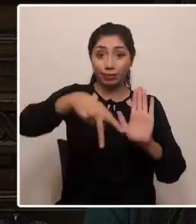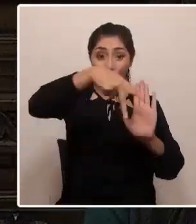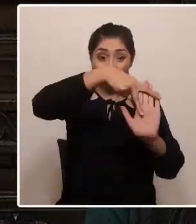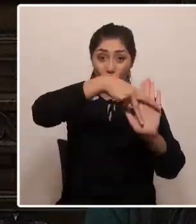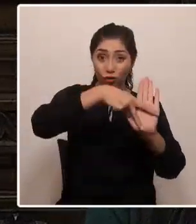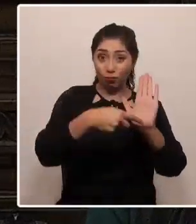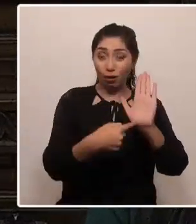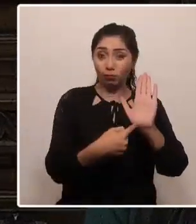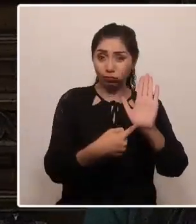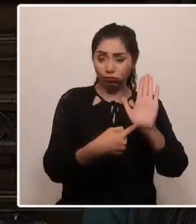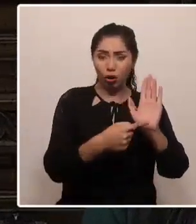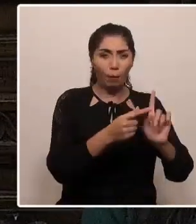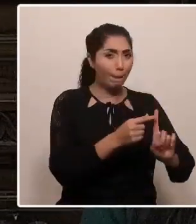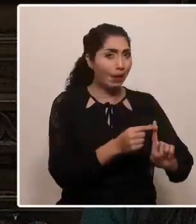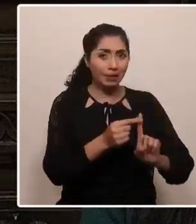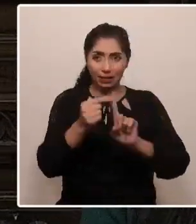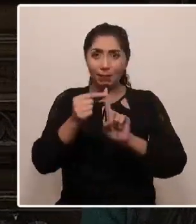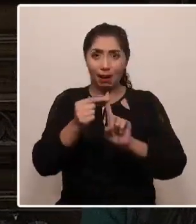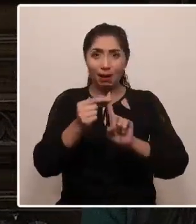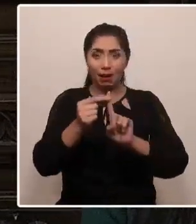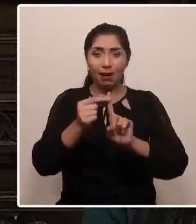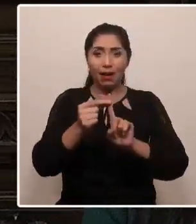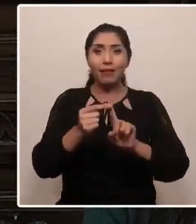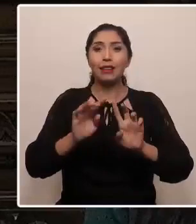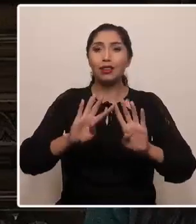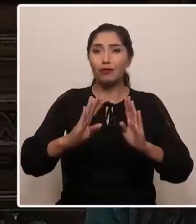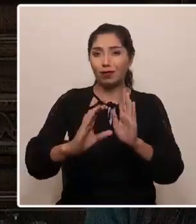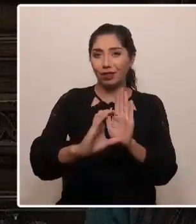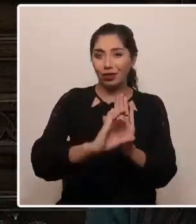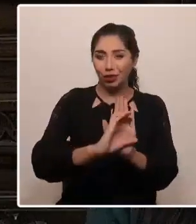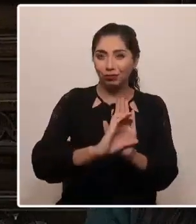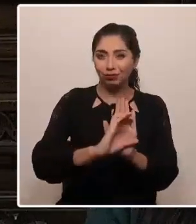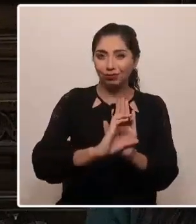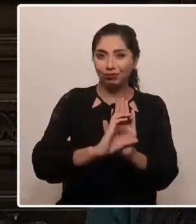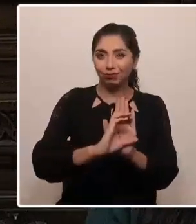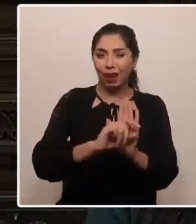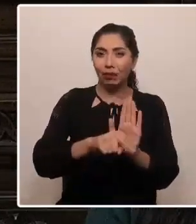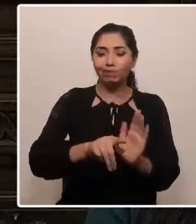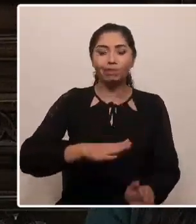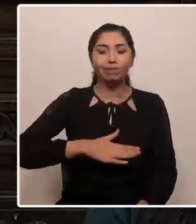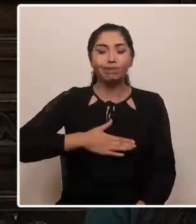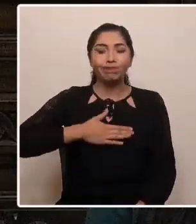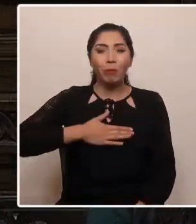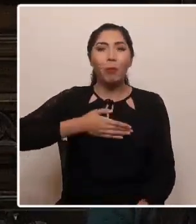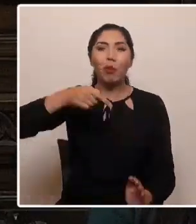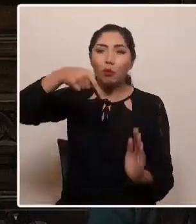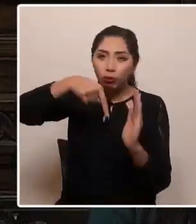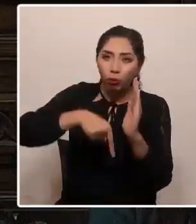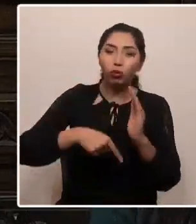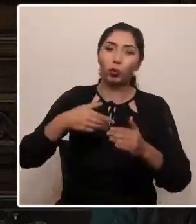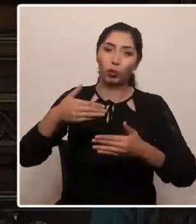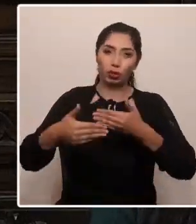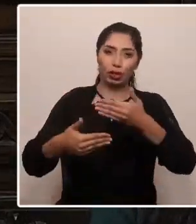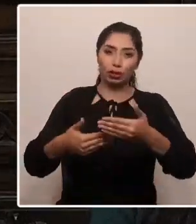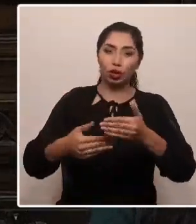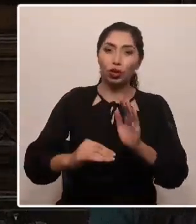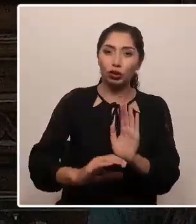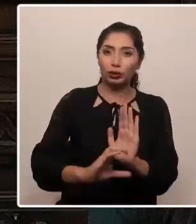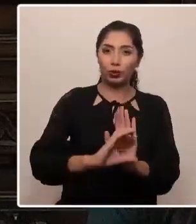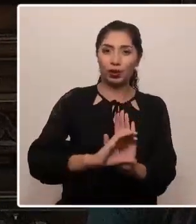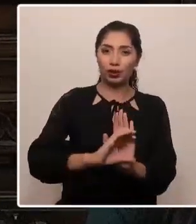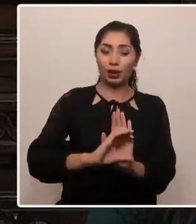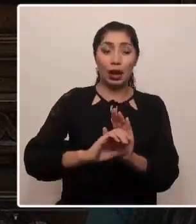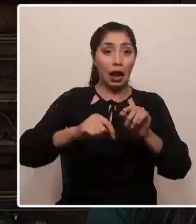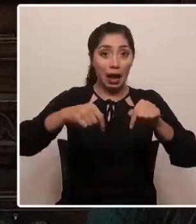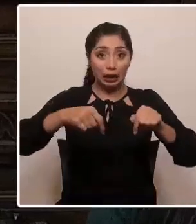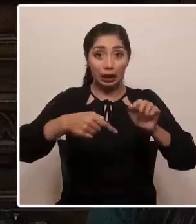corazón de la Convención Constitucional, el sentido más profundo del proceso constituyente. Aquí se encuentran